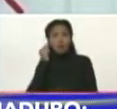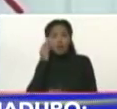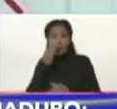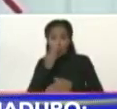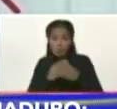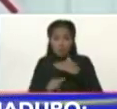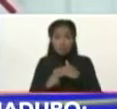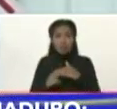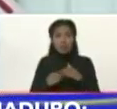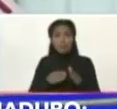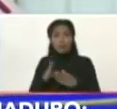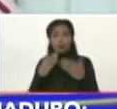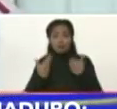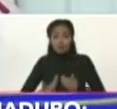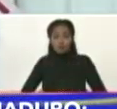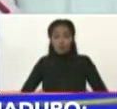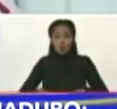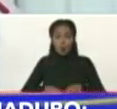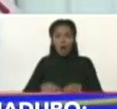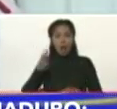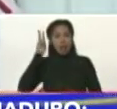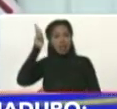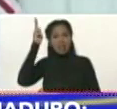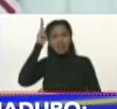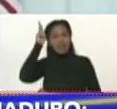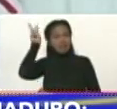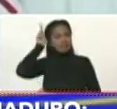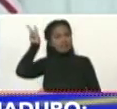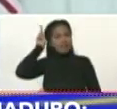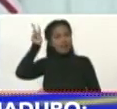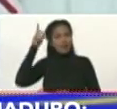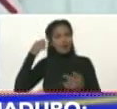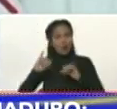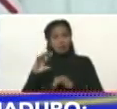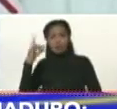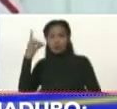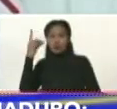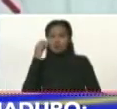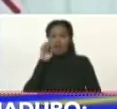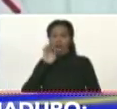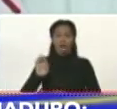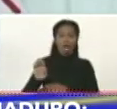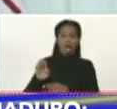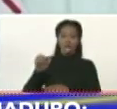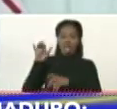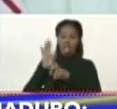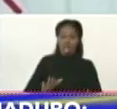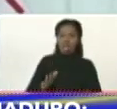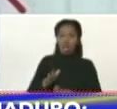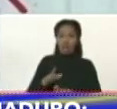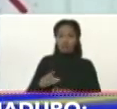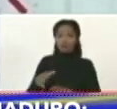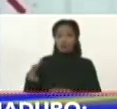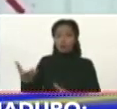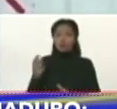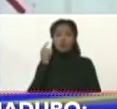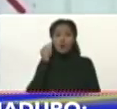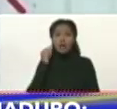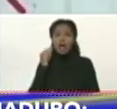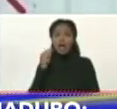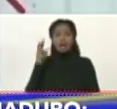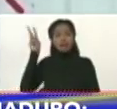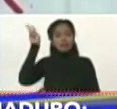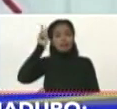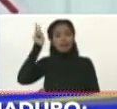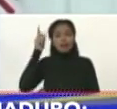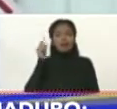humildes por llevar la vestimenta indígena boliviana. cómo agarraron a una alcaldesa indígena